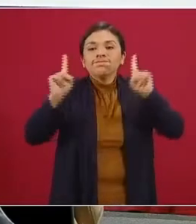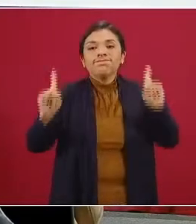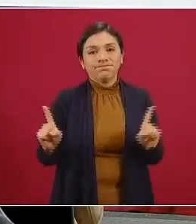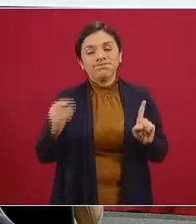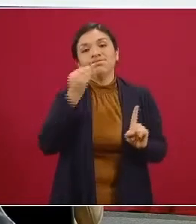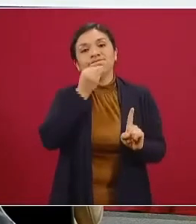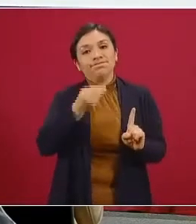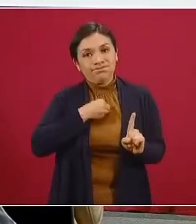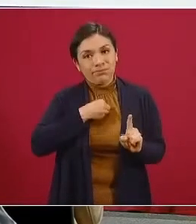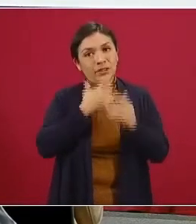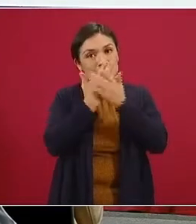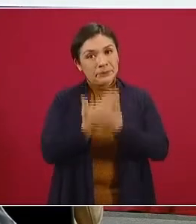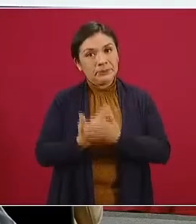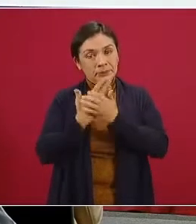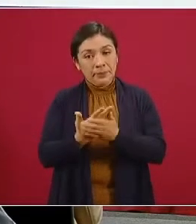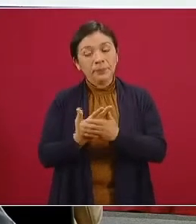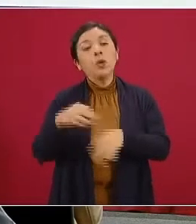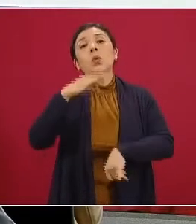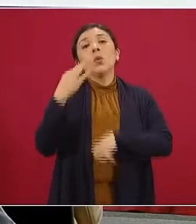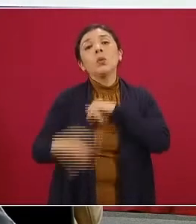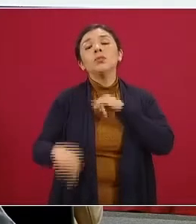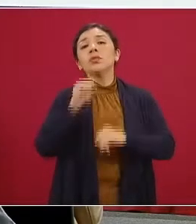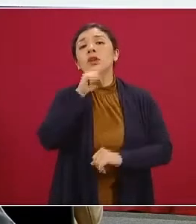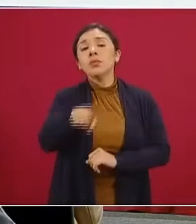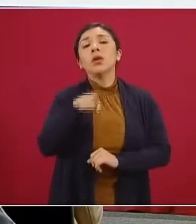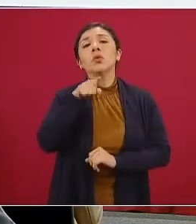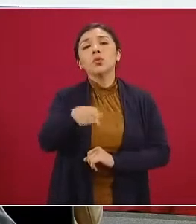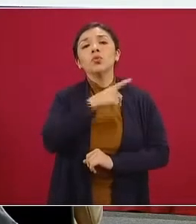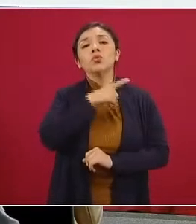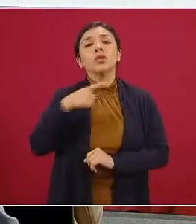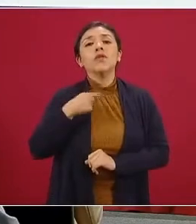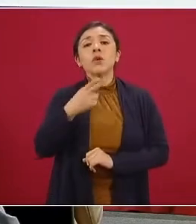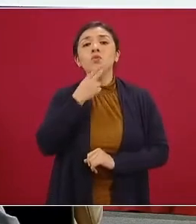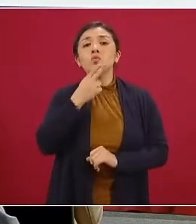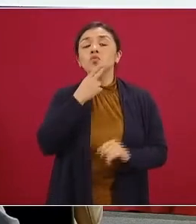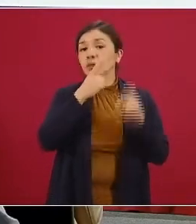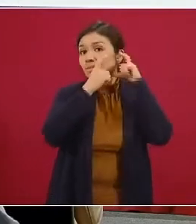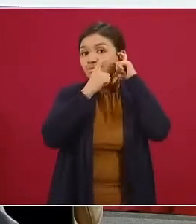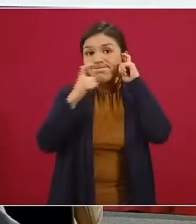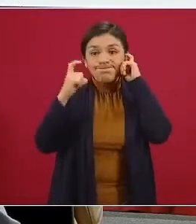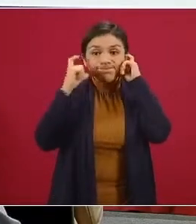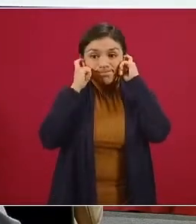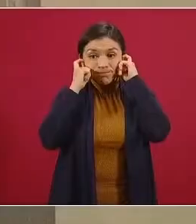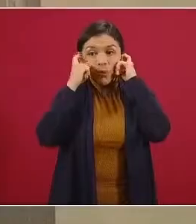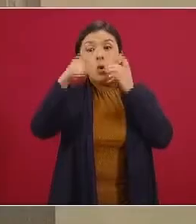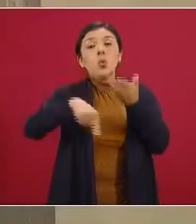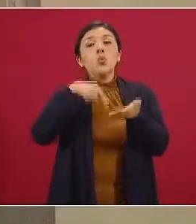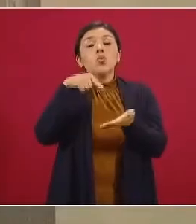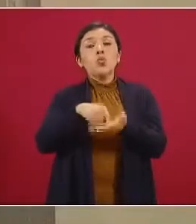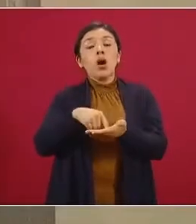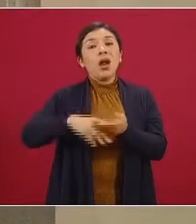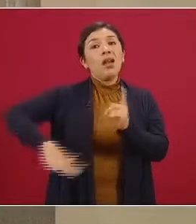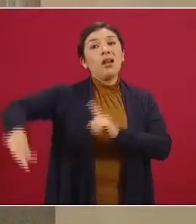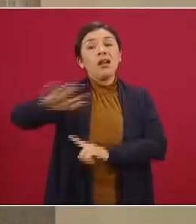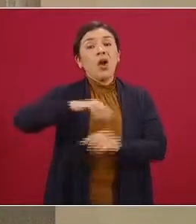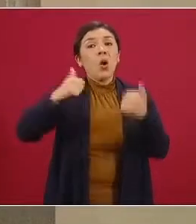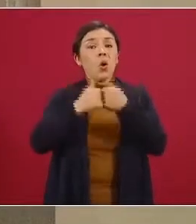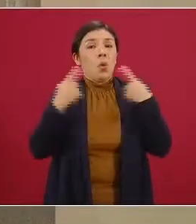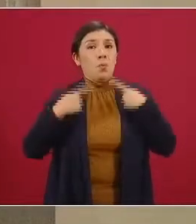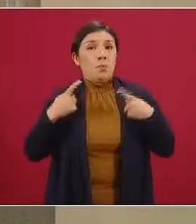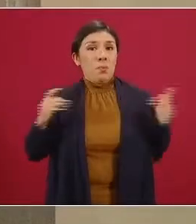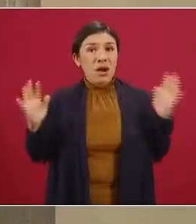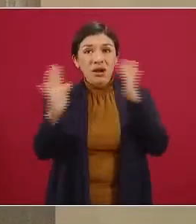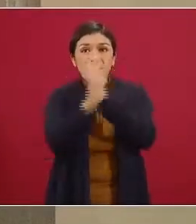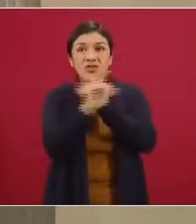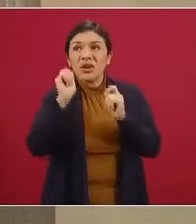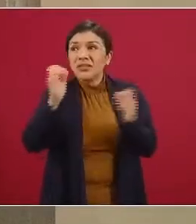sana distancia. Y finalmente el uso del cubrebocas en espacios públicos,